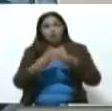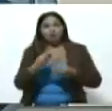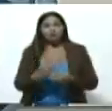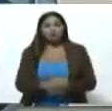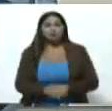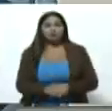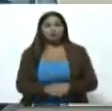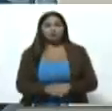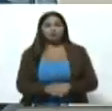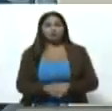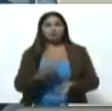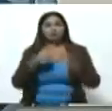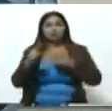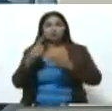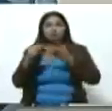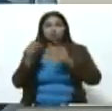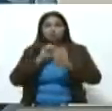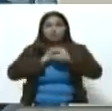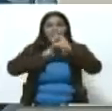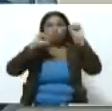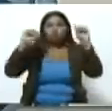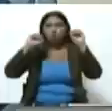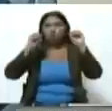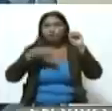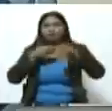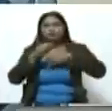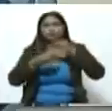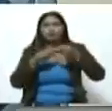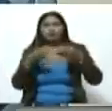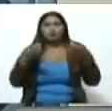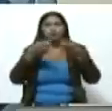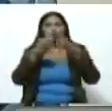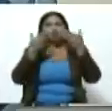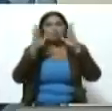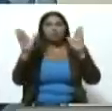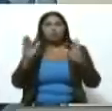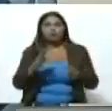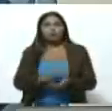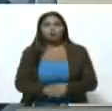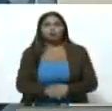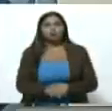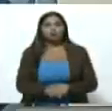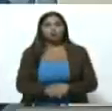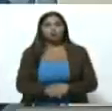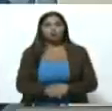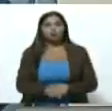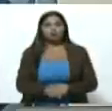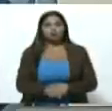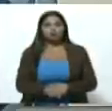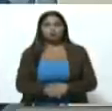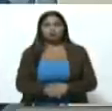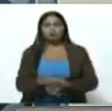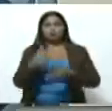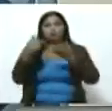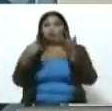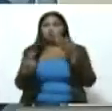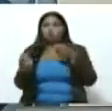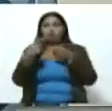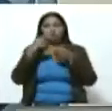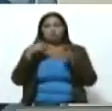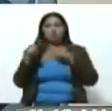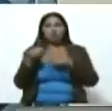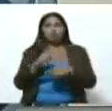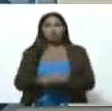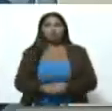y lanzamiento de artefacto explosivo en reuniones públicas. Los otros implicados fueron condenados